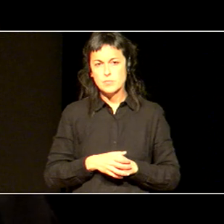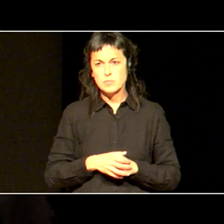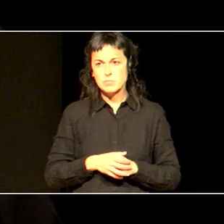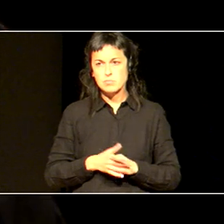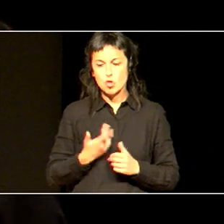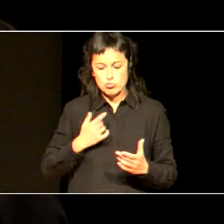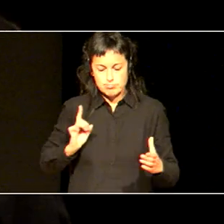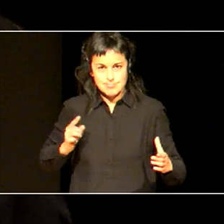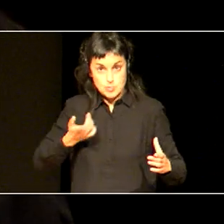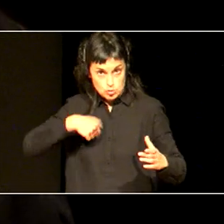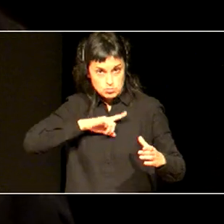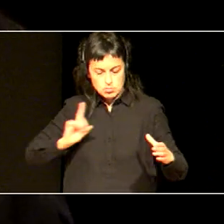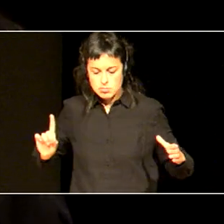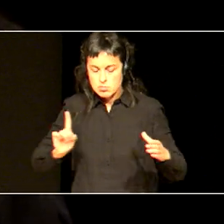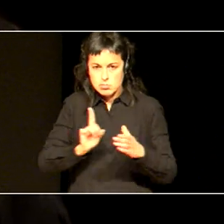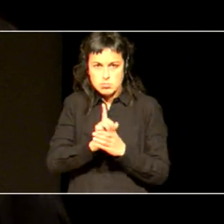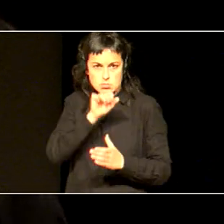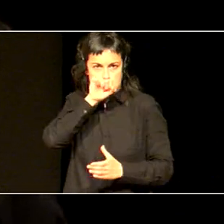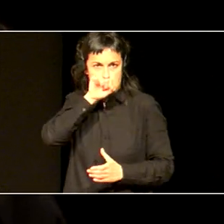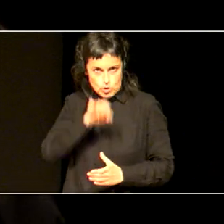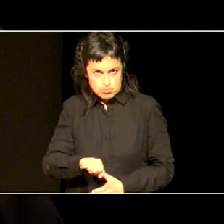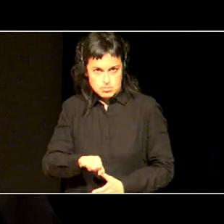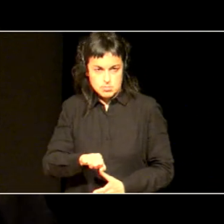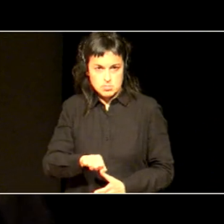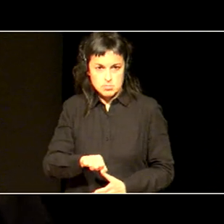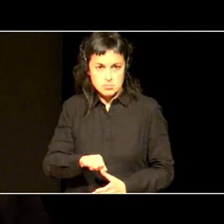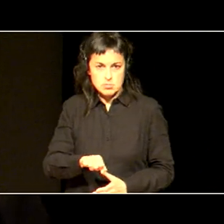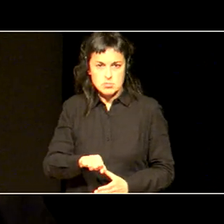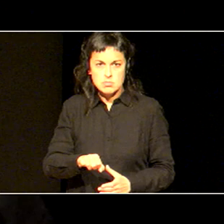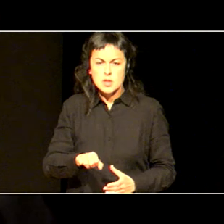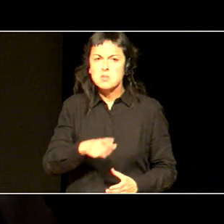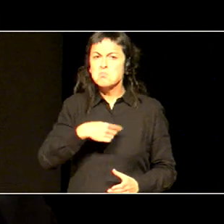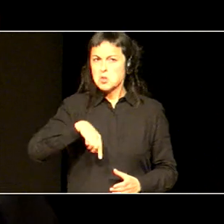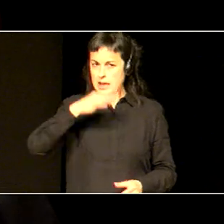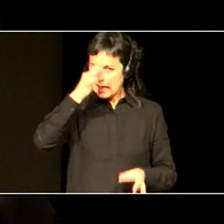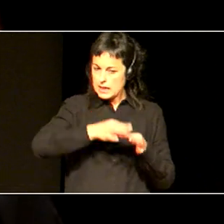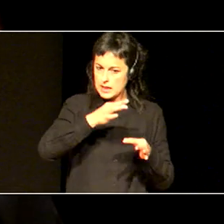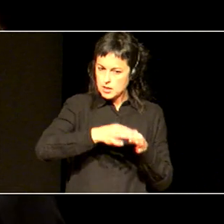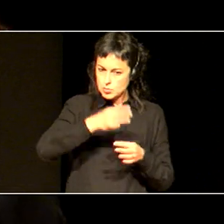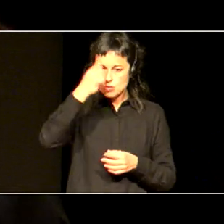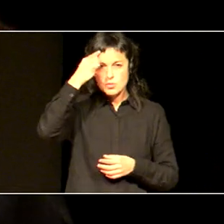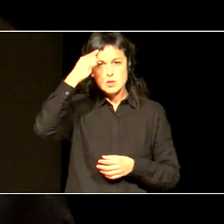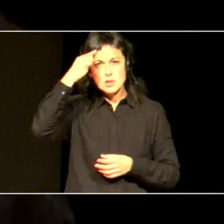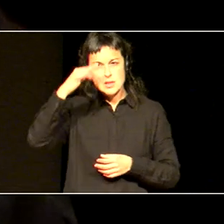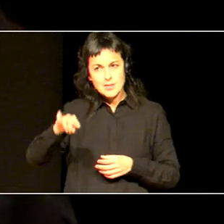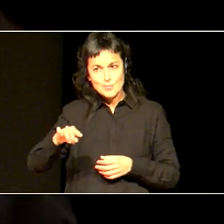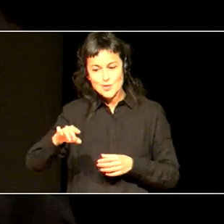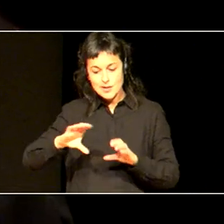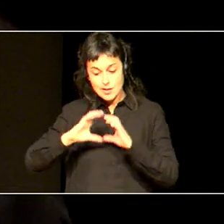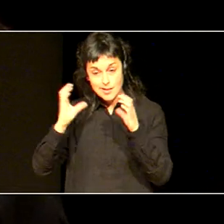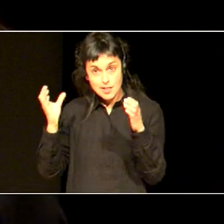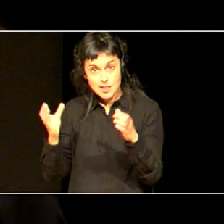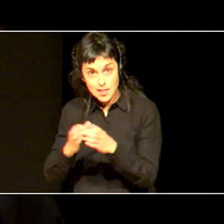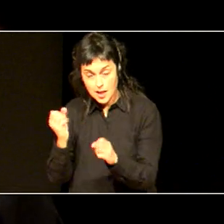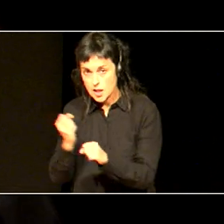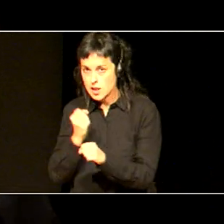inclusiva. Y creemos y sabemos la eficacia del trabajo en equipo. Es